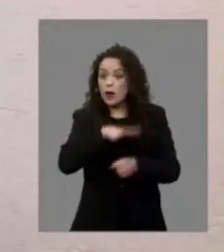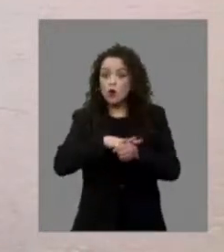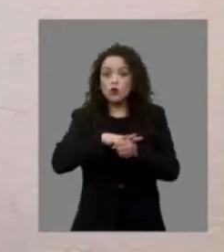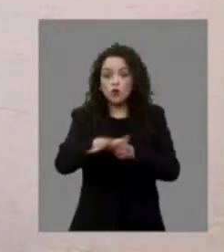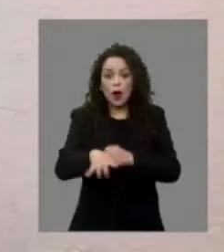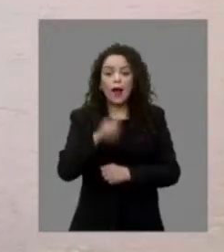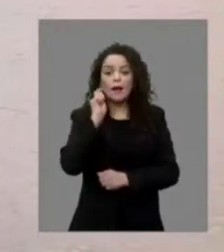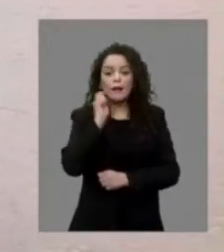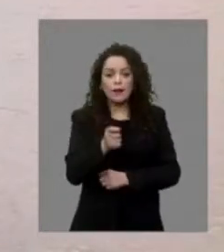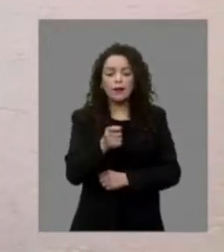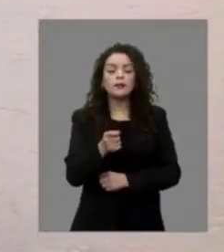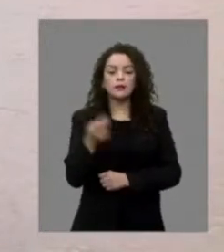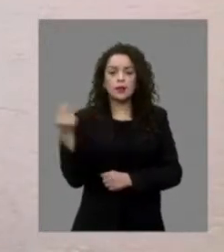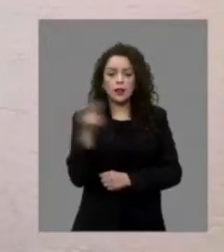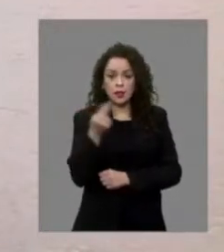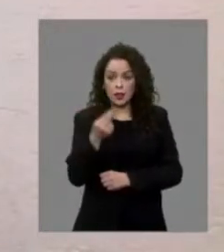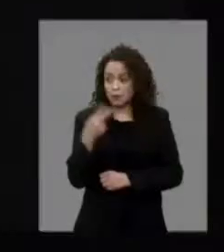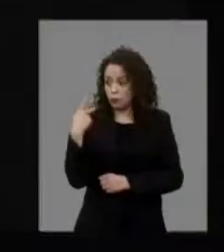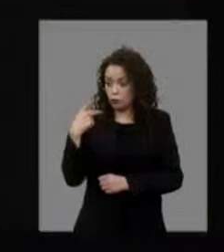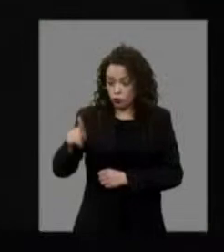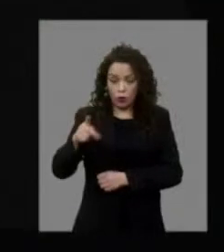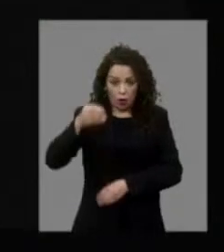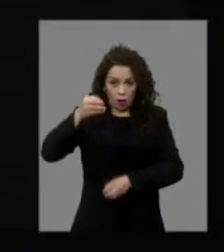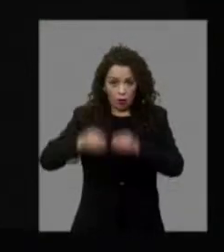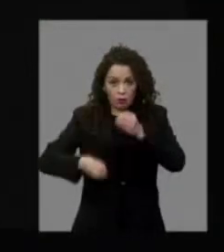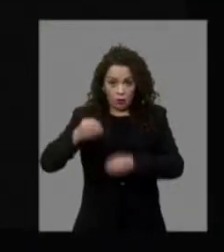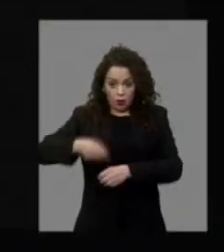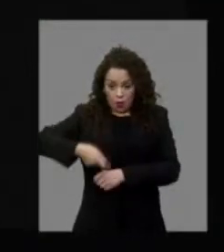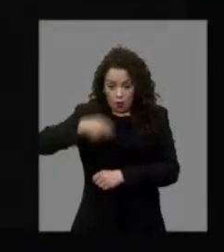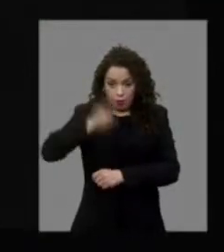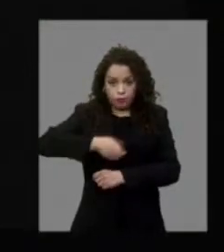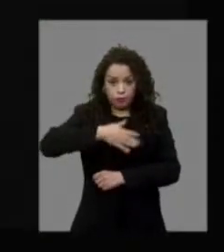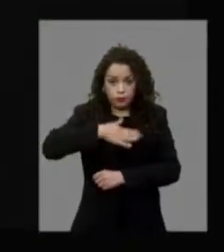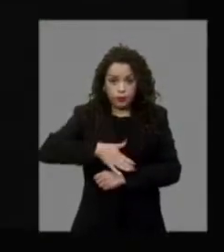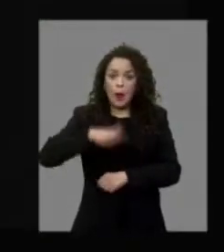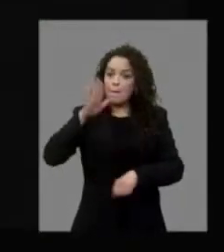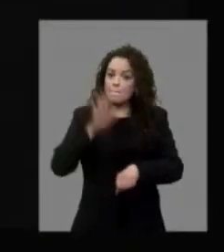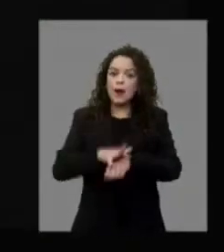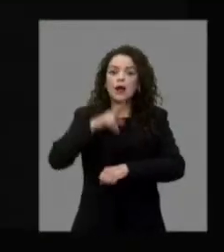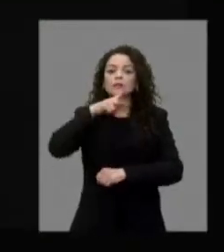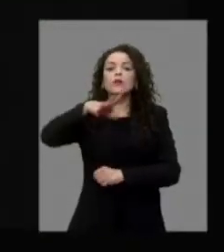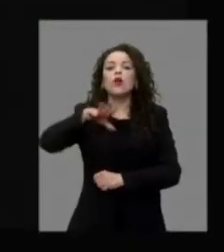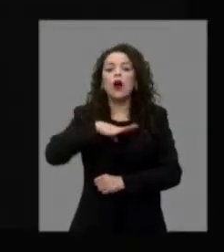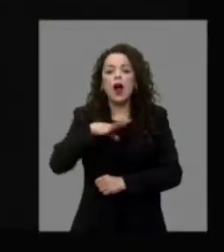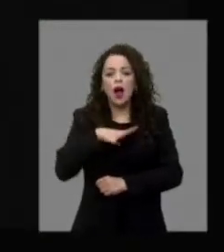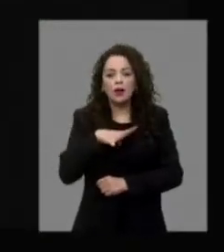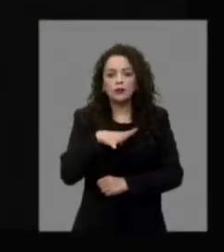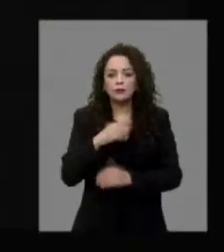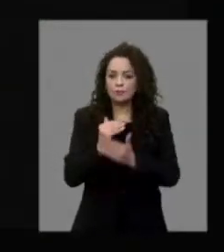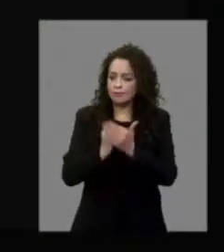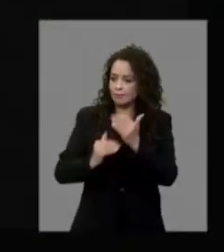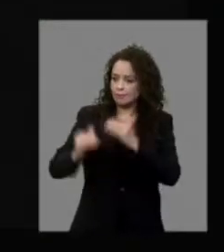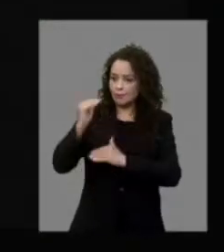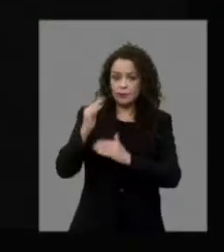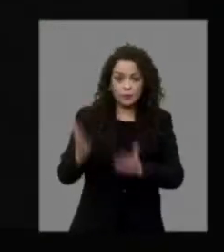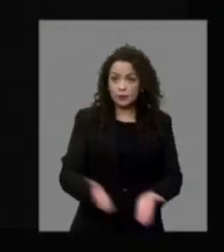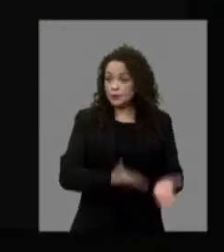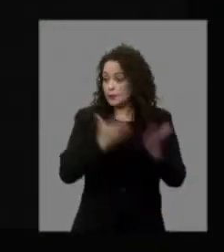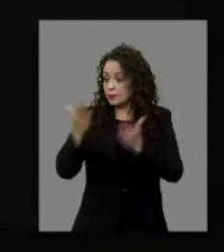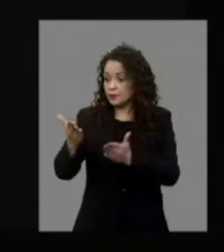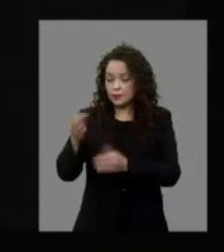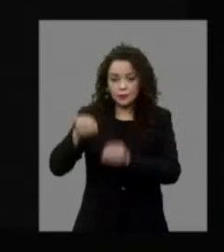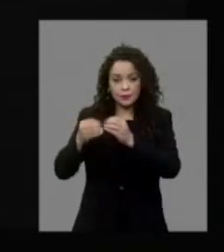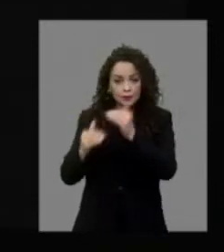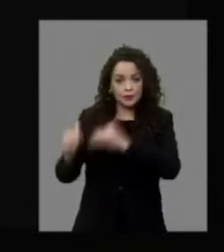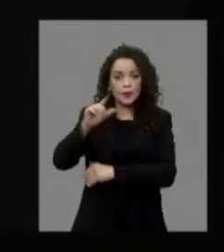las áreas del trabajo jurisdiccional que más desarrollo jurisprudencial han tenido. Adelante, ministro Lainez, le